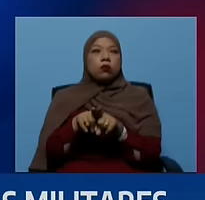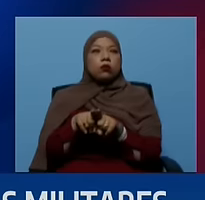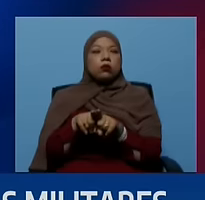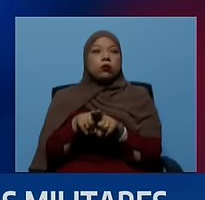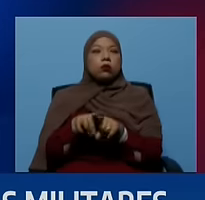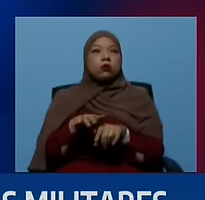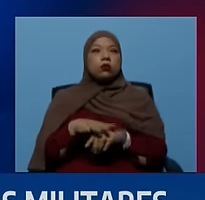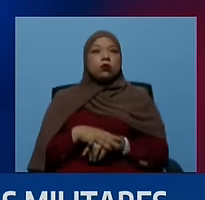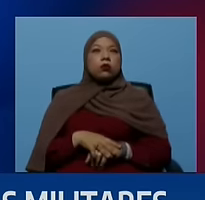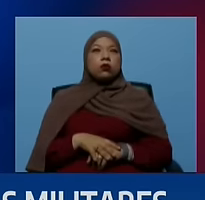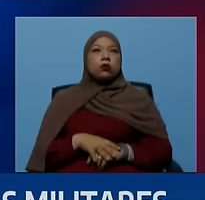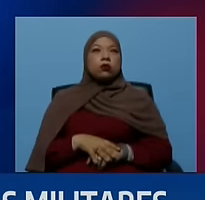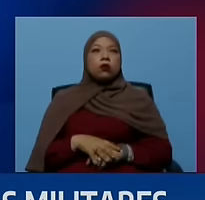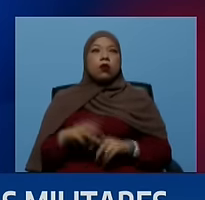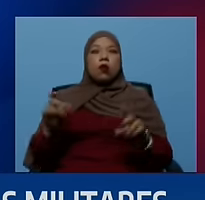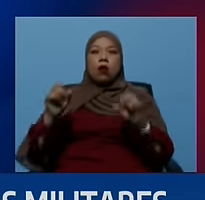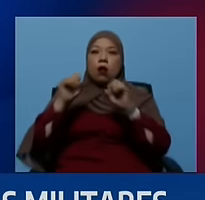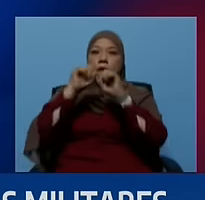como